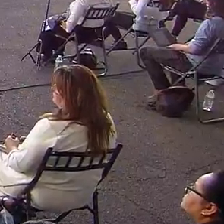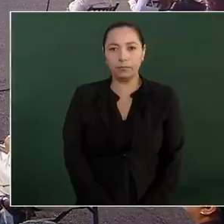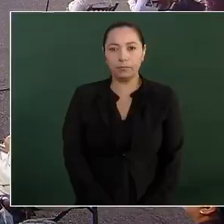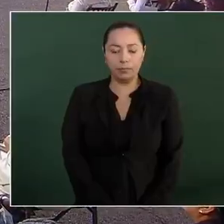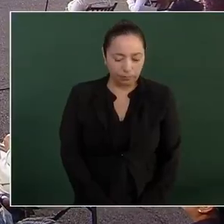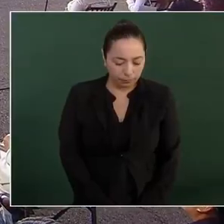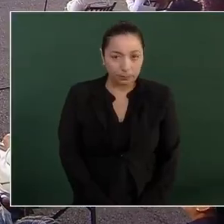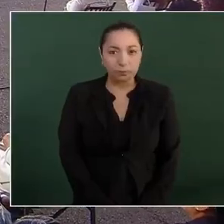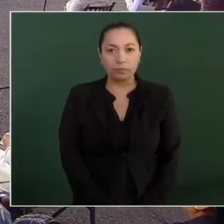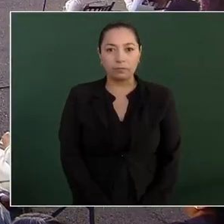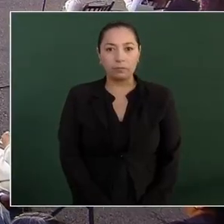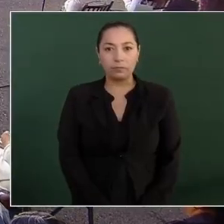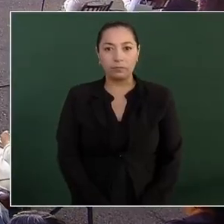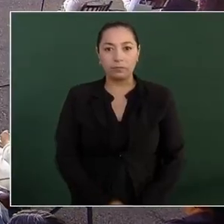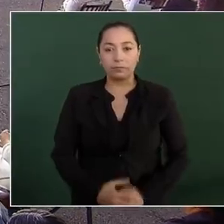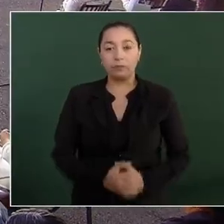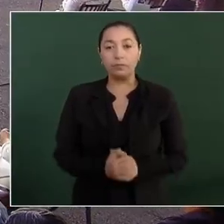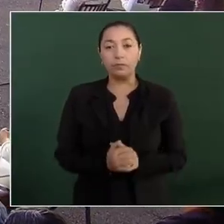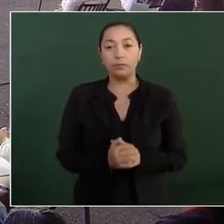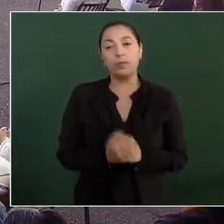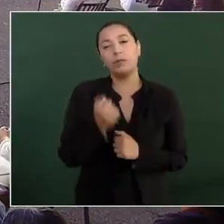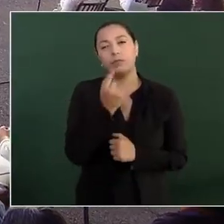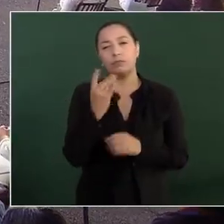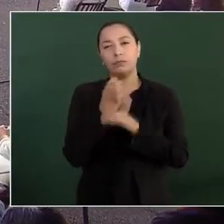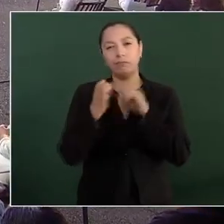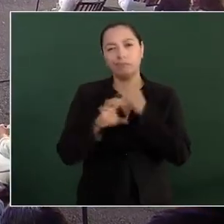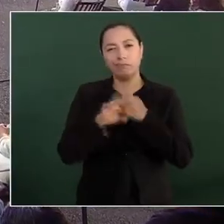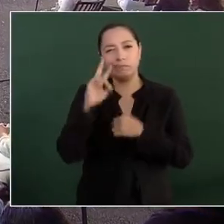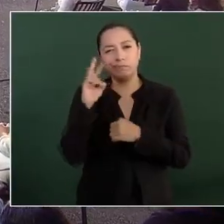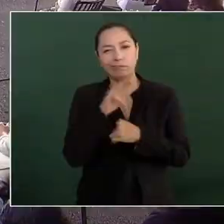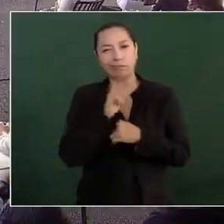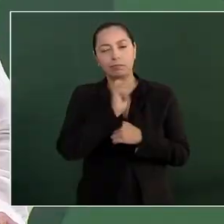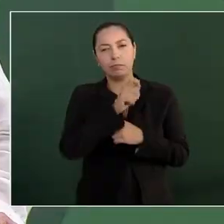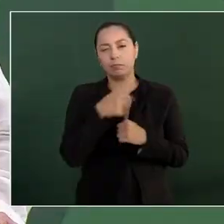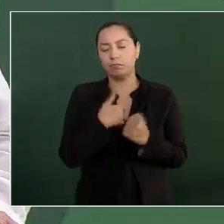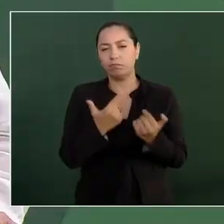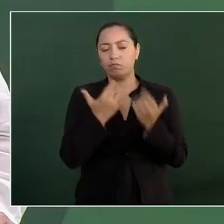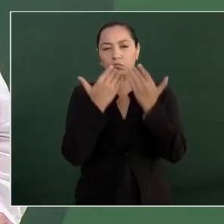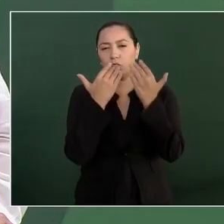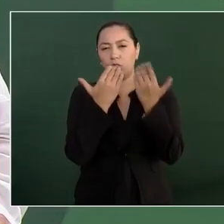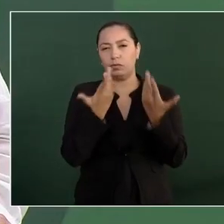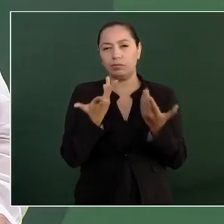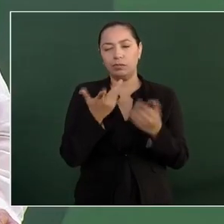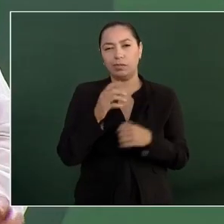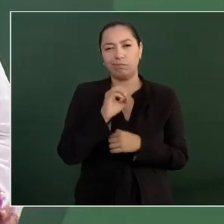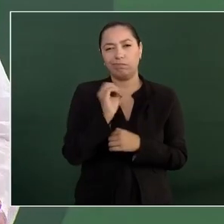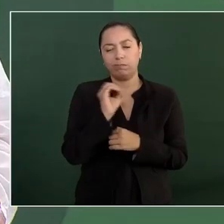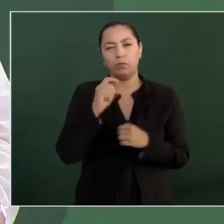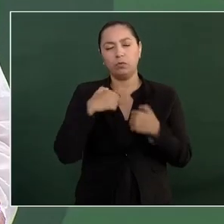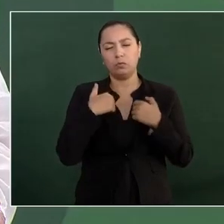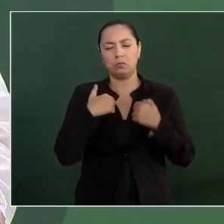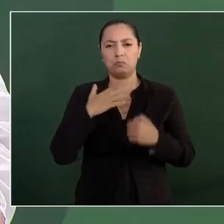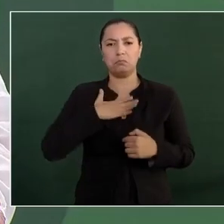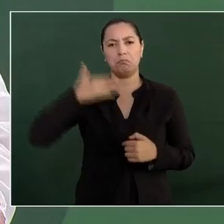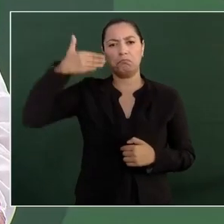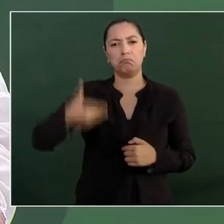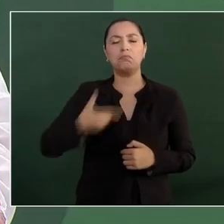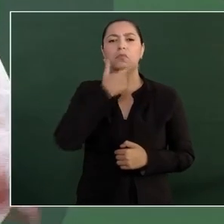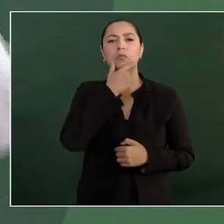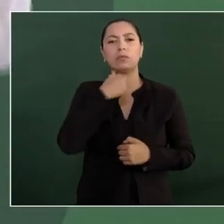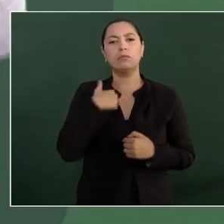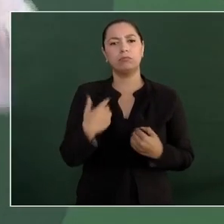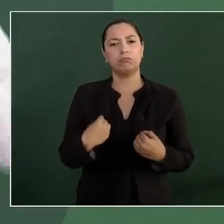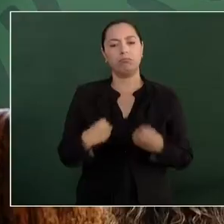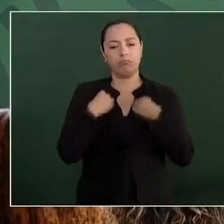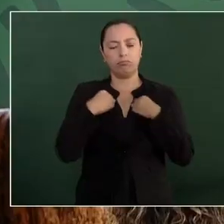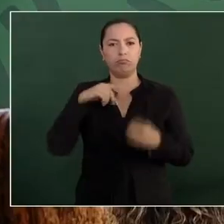alusión que tenga que ver con una relación nuestra en ese sentido, no hay, absolutamente. Soy un hombre que vivo de…